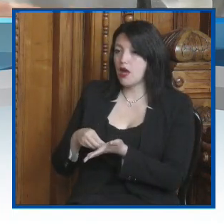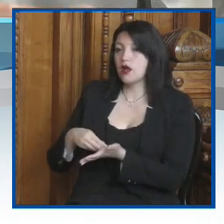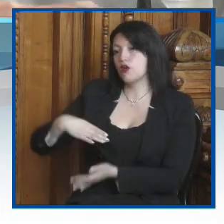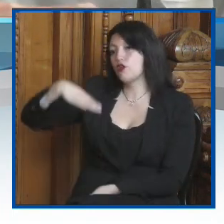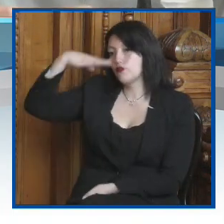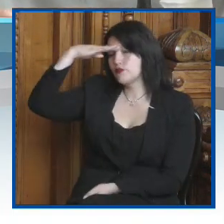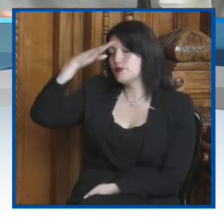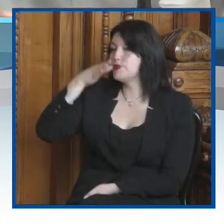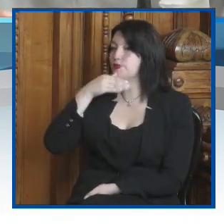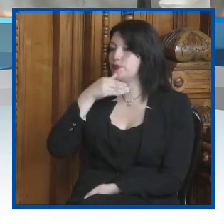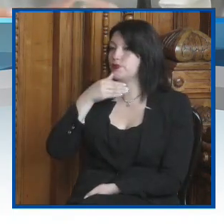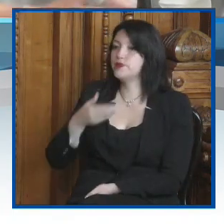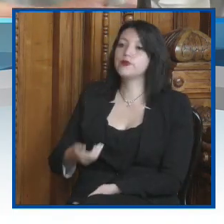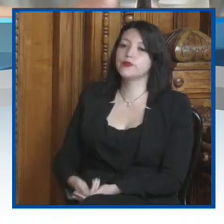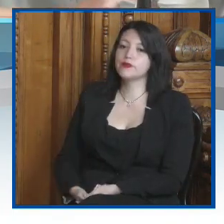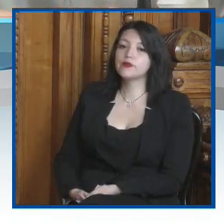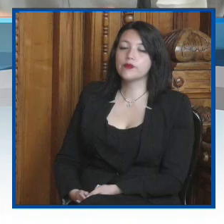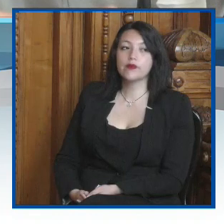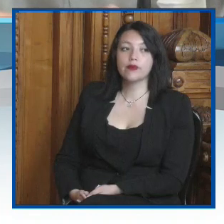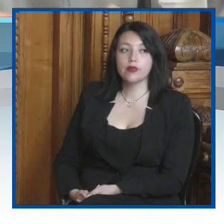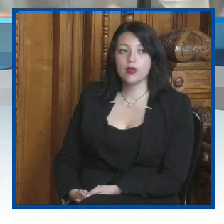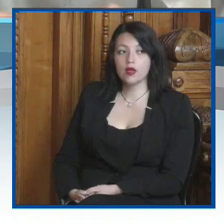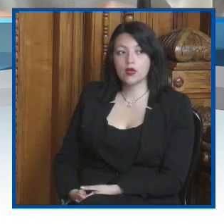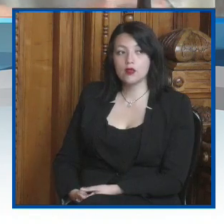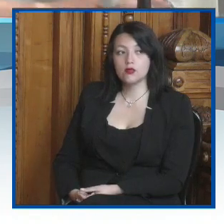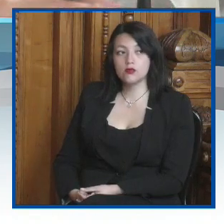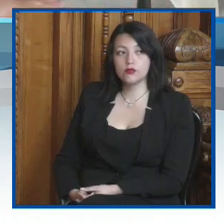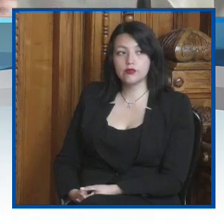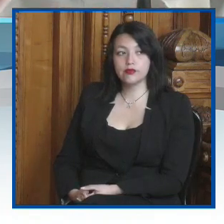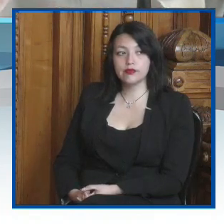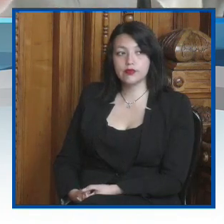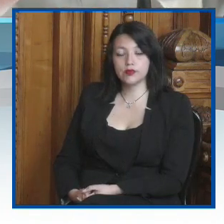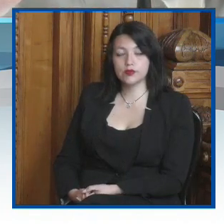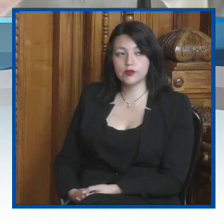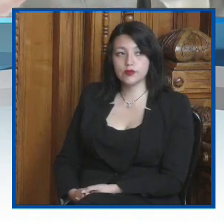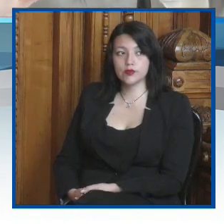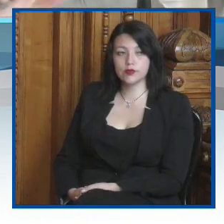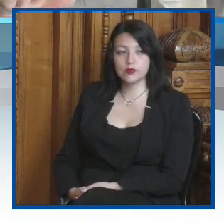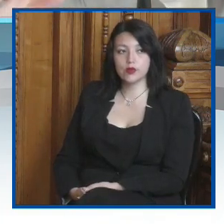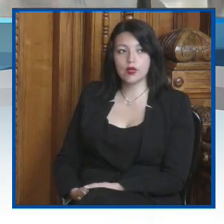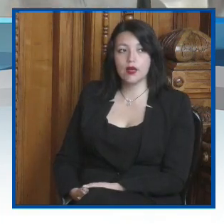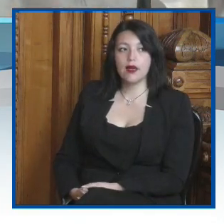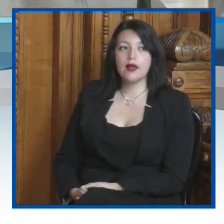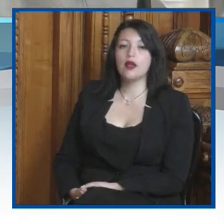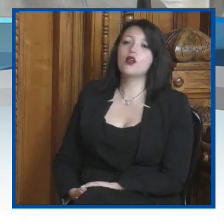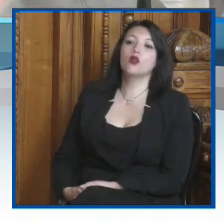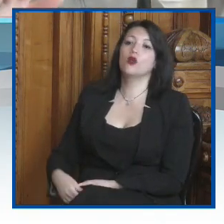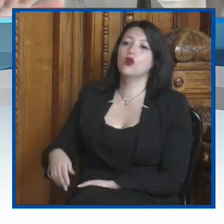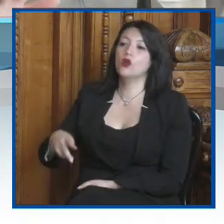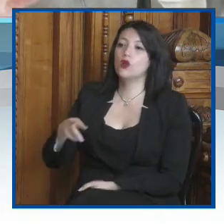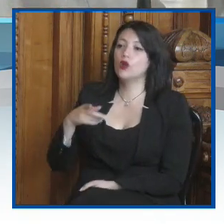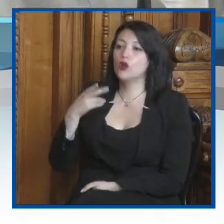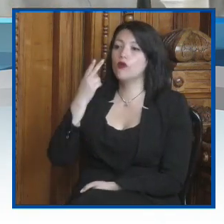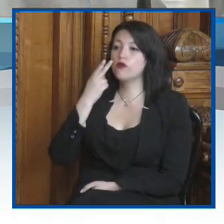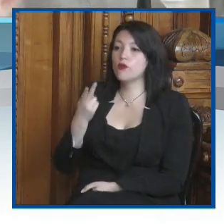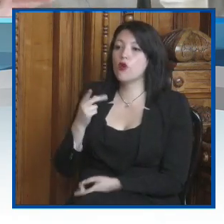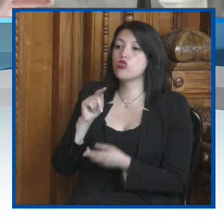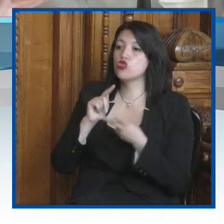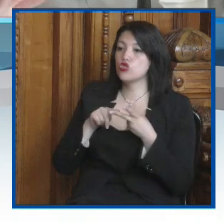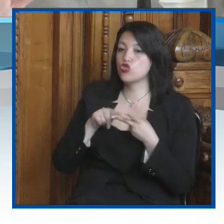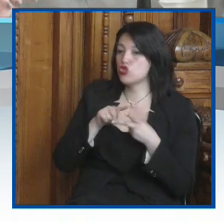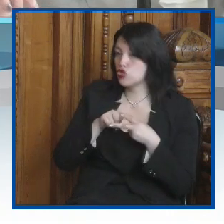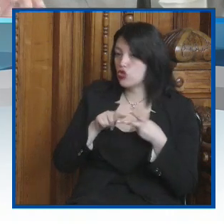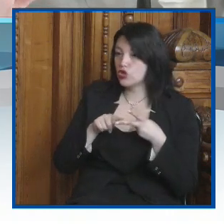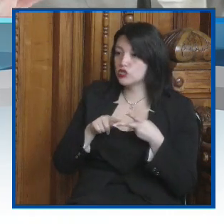desconfianza en el sistema judicial. Entonces, lo planteamos desde dos ejes de